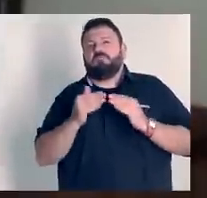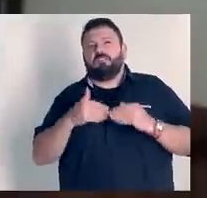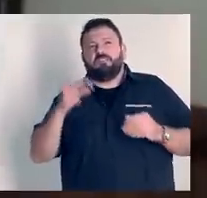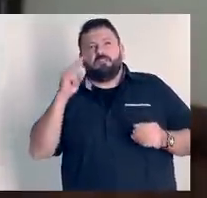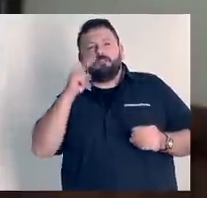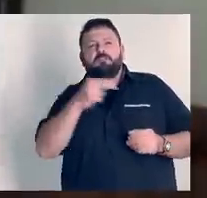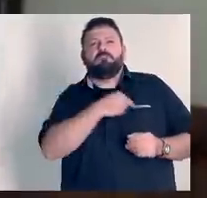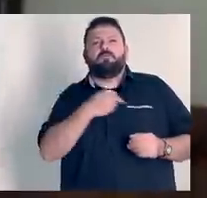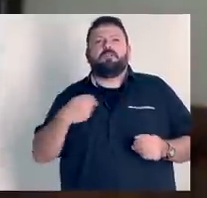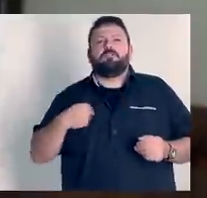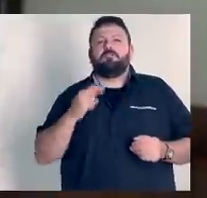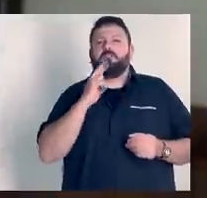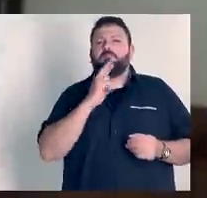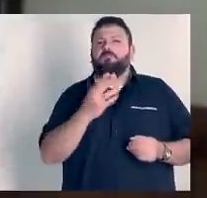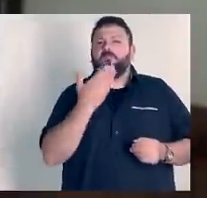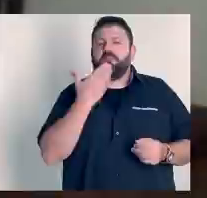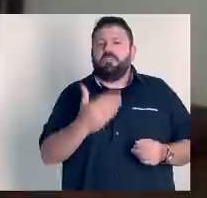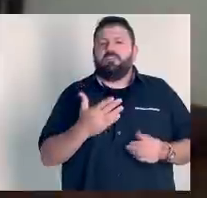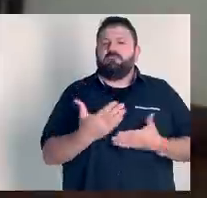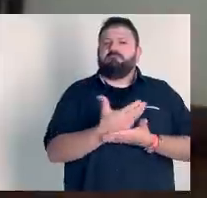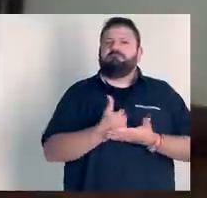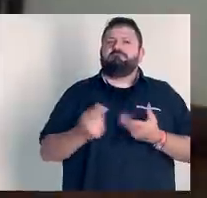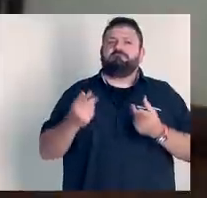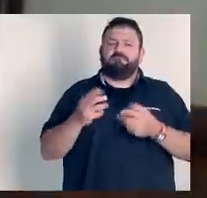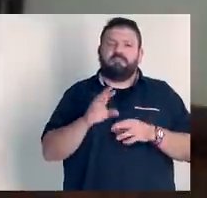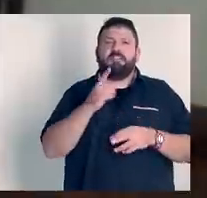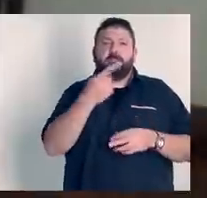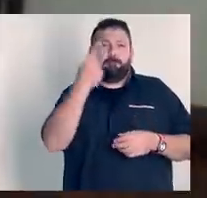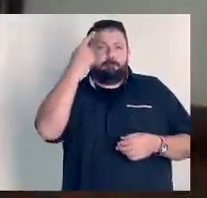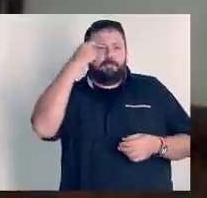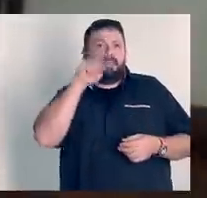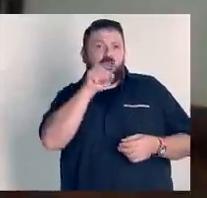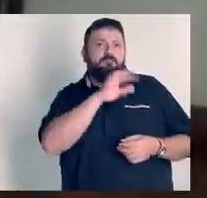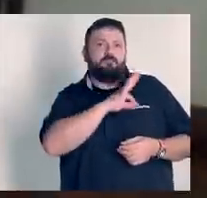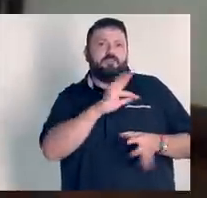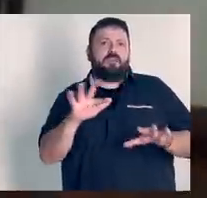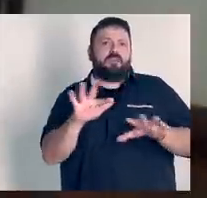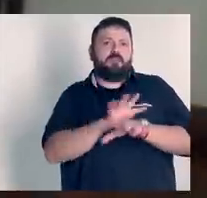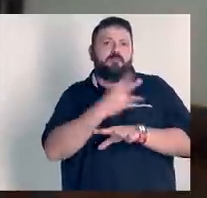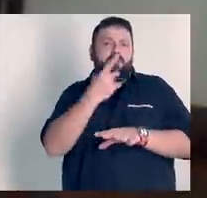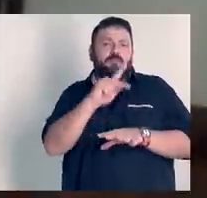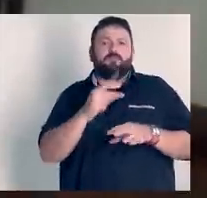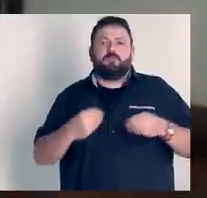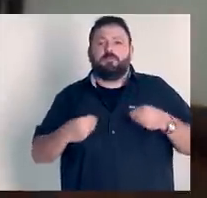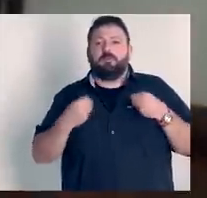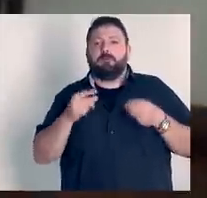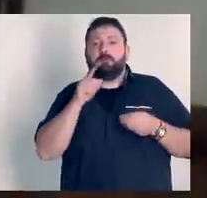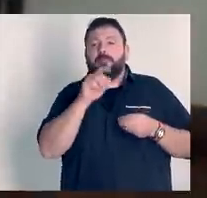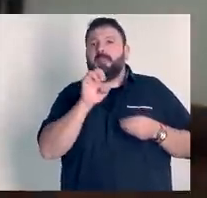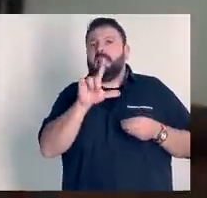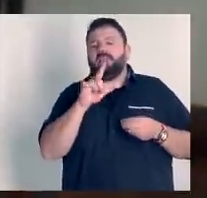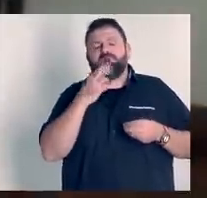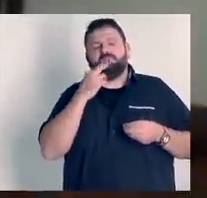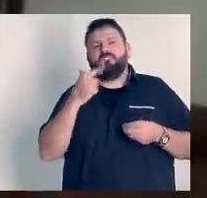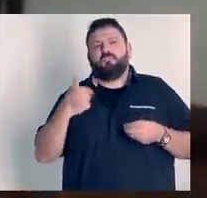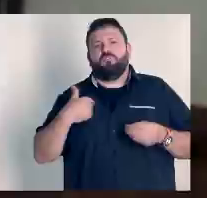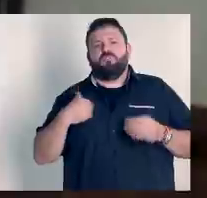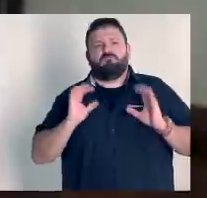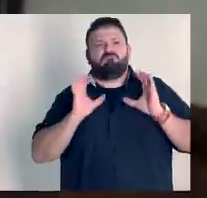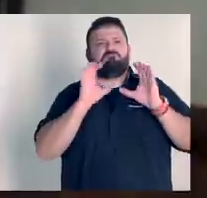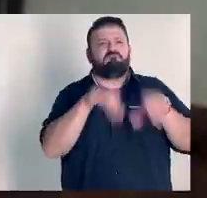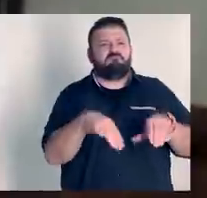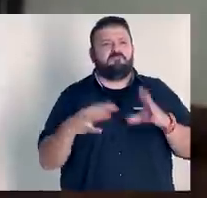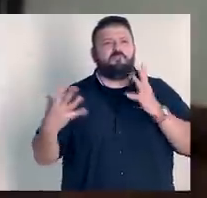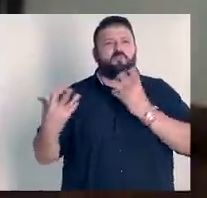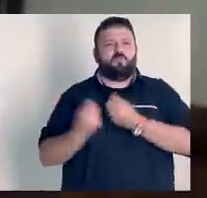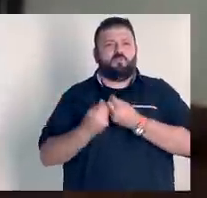resultados la esperanza de que en ellos también pudiera cambiar su situación. Así que él se inscribe junto con su esposa en